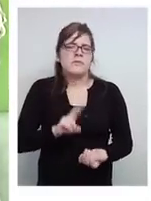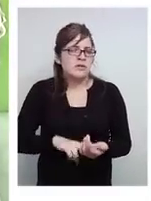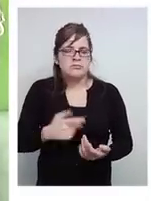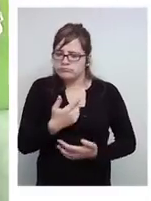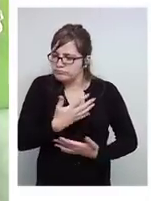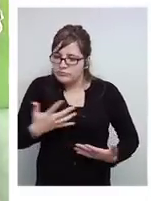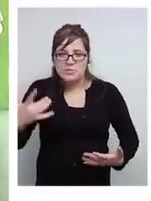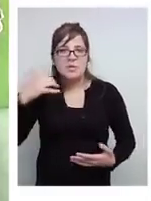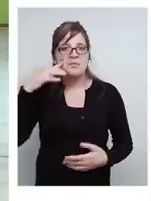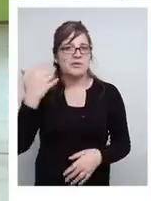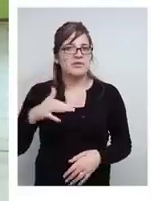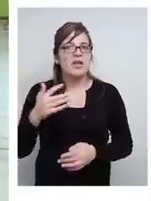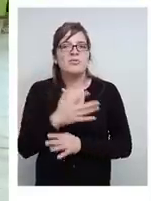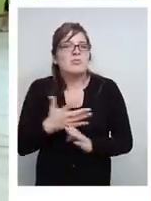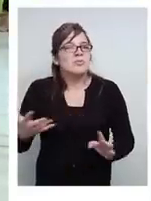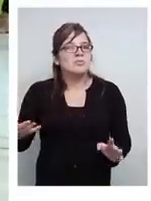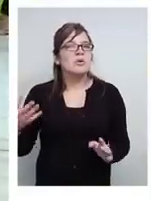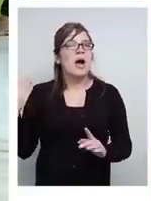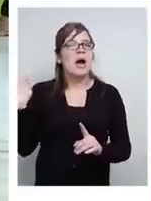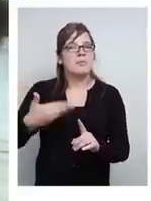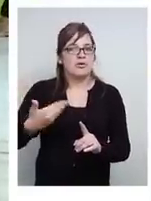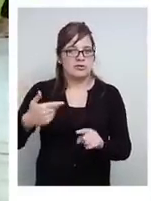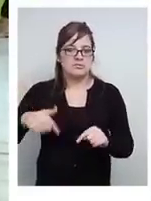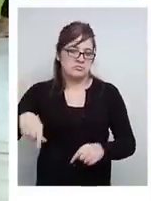aporte para nosotros.